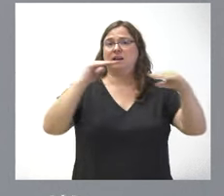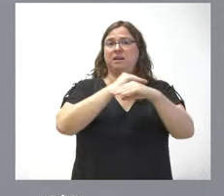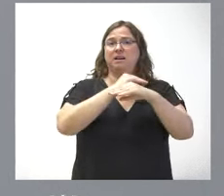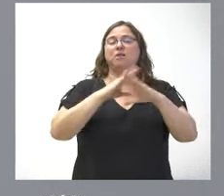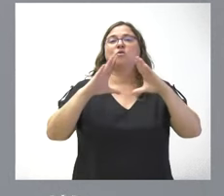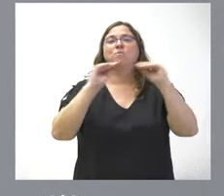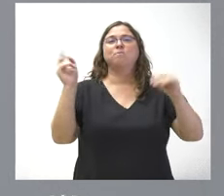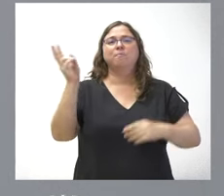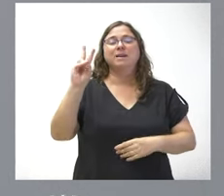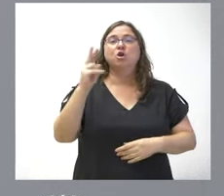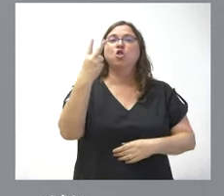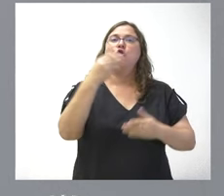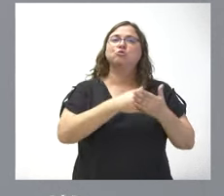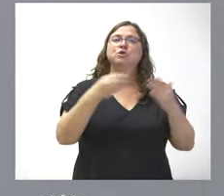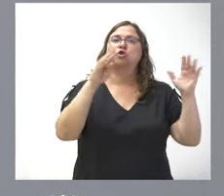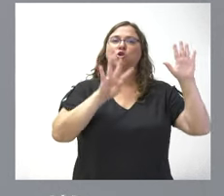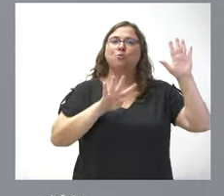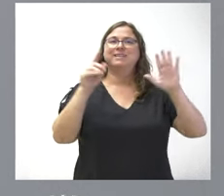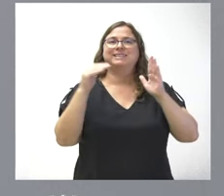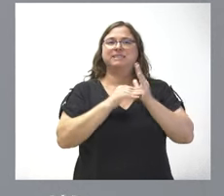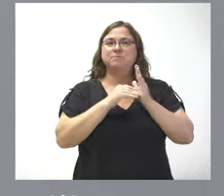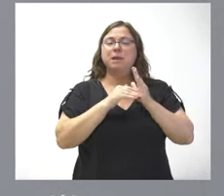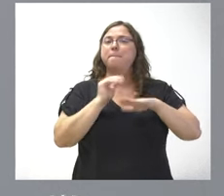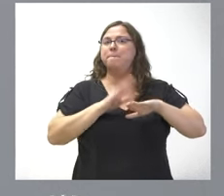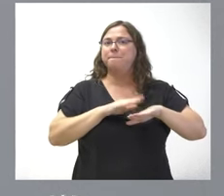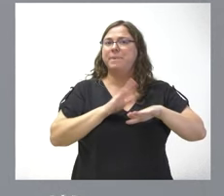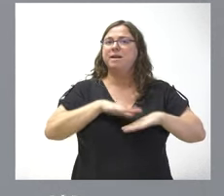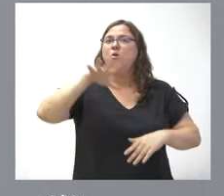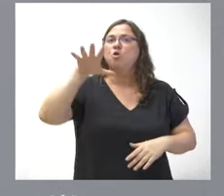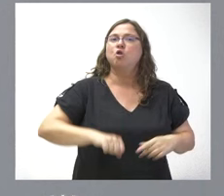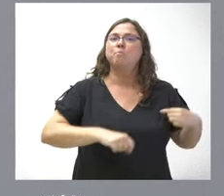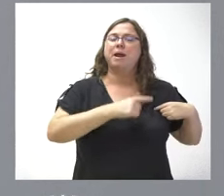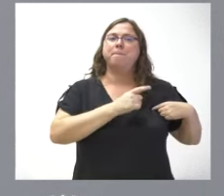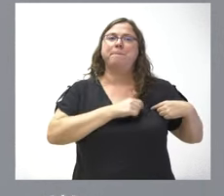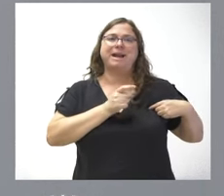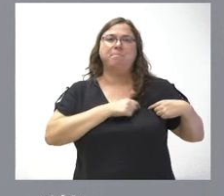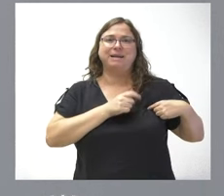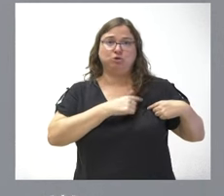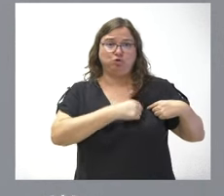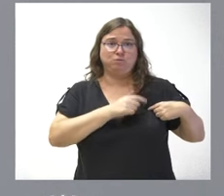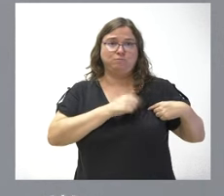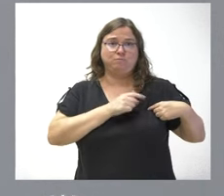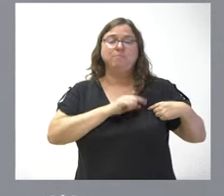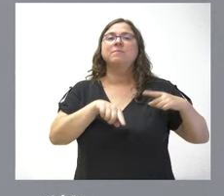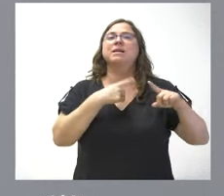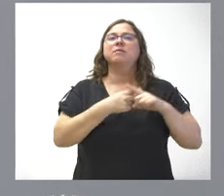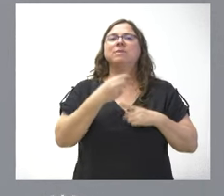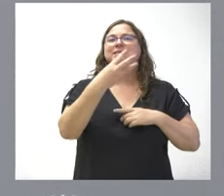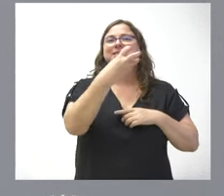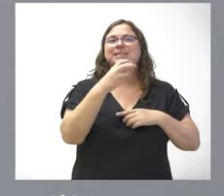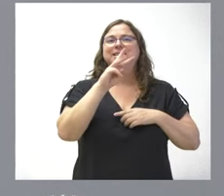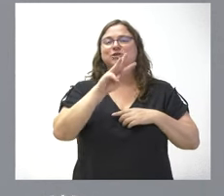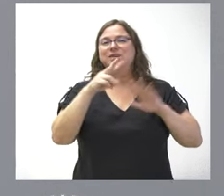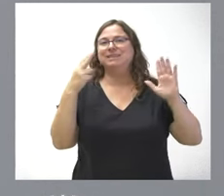millones 96000 para la compra de marca pasos y otros 337,000 para la